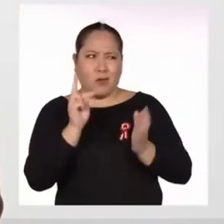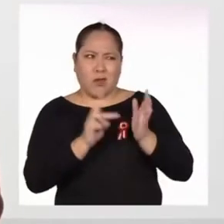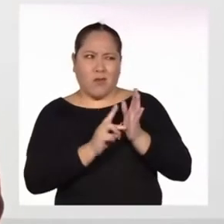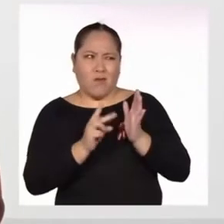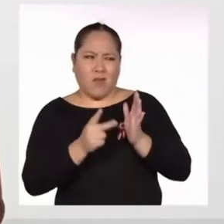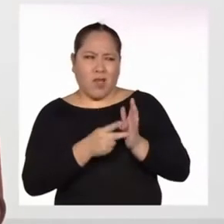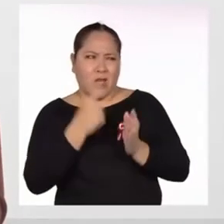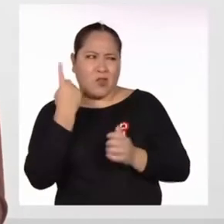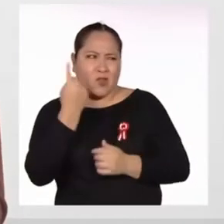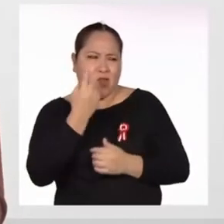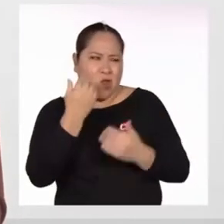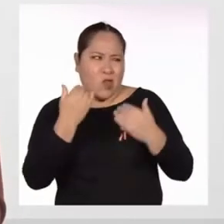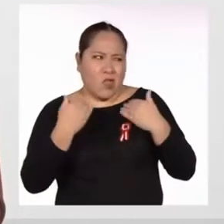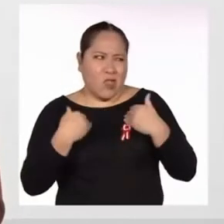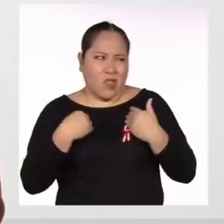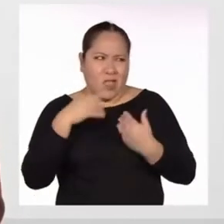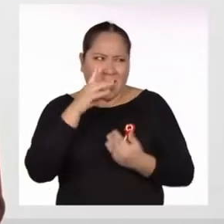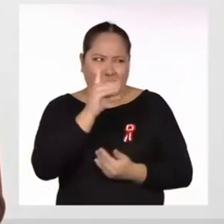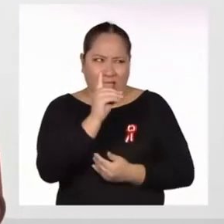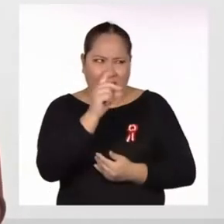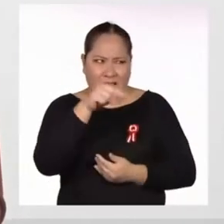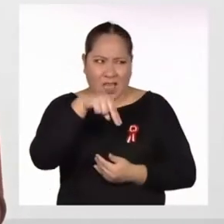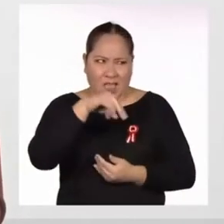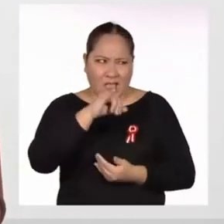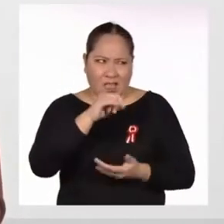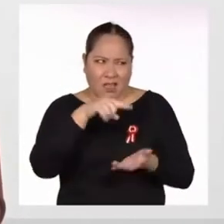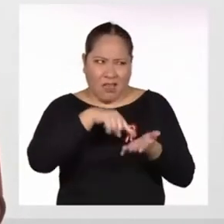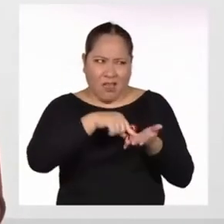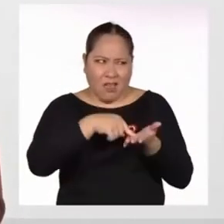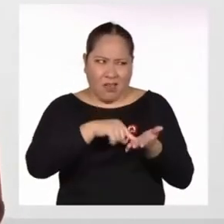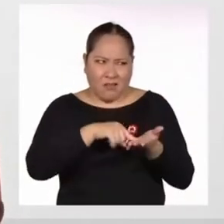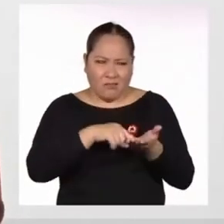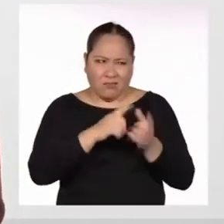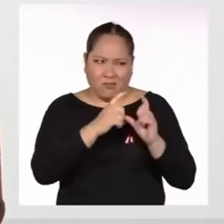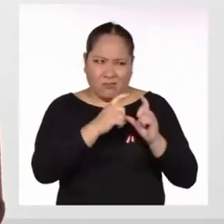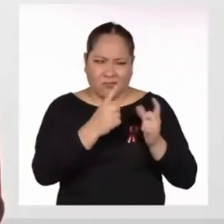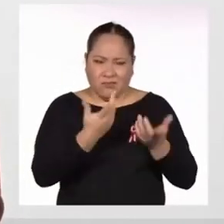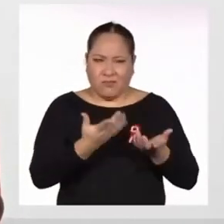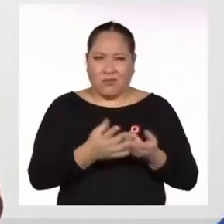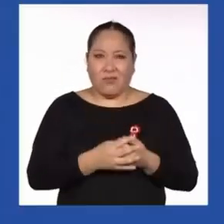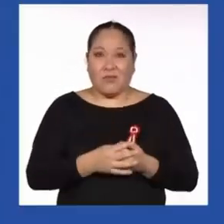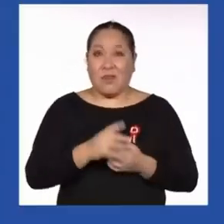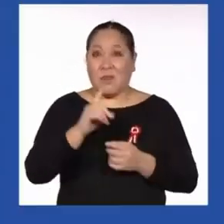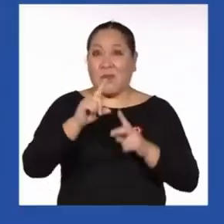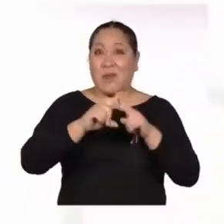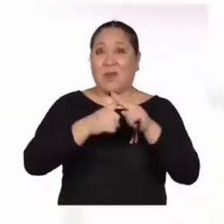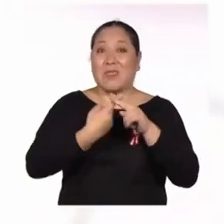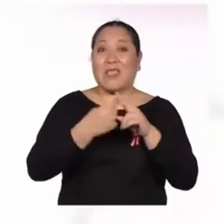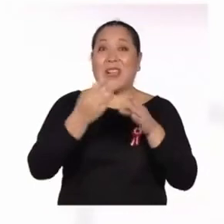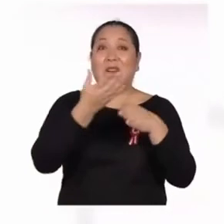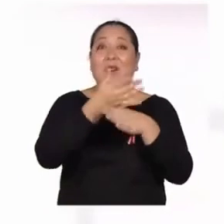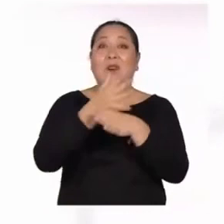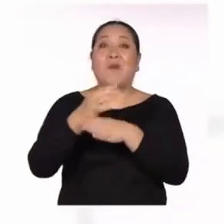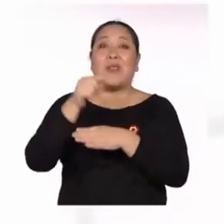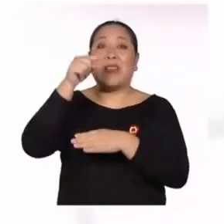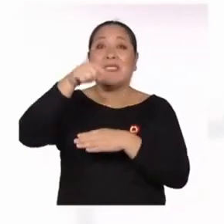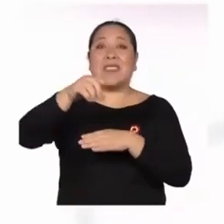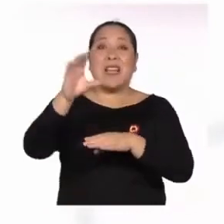que les parece si para empezar les comparto esta canción